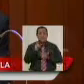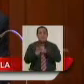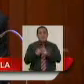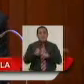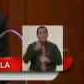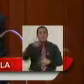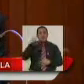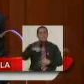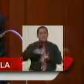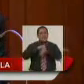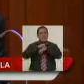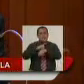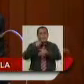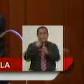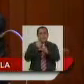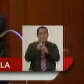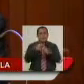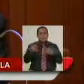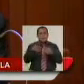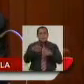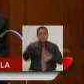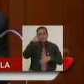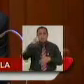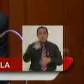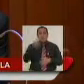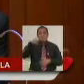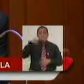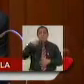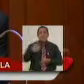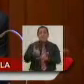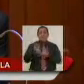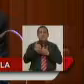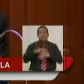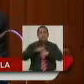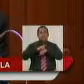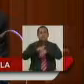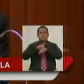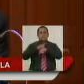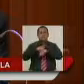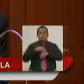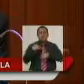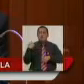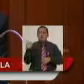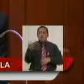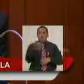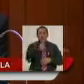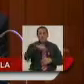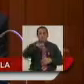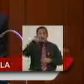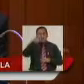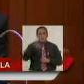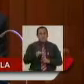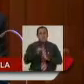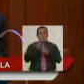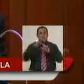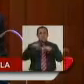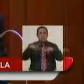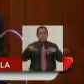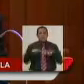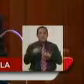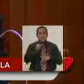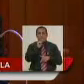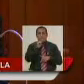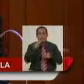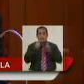quiere una intervención rápida y oportuna cuando lo necesita en todo el territorio nacional, principalmente en las zonas de mayor